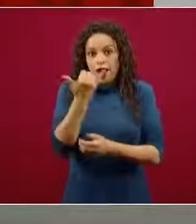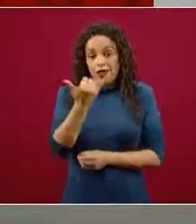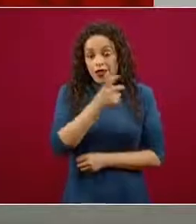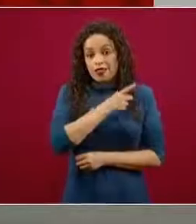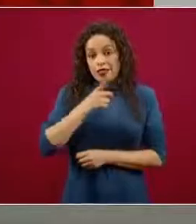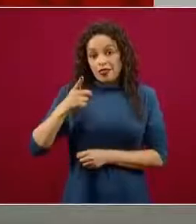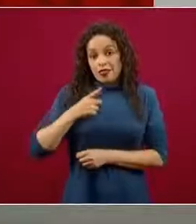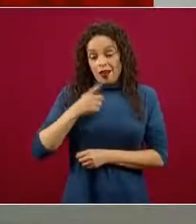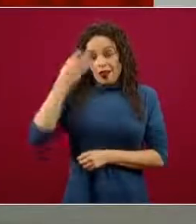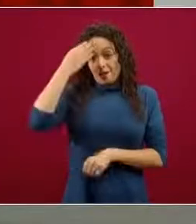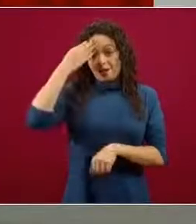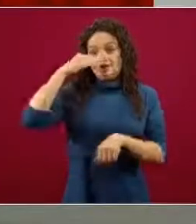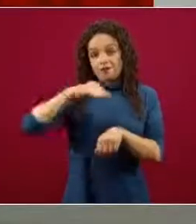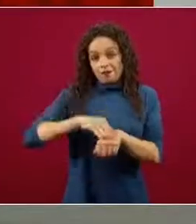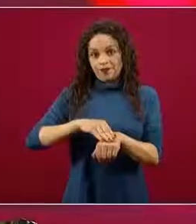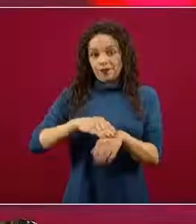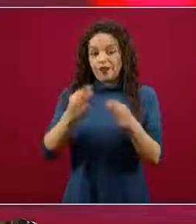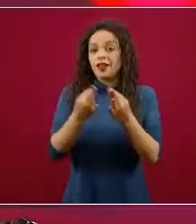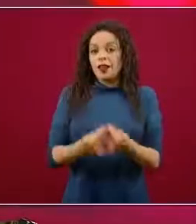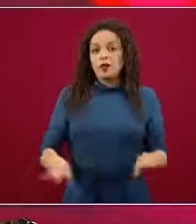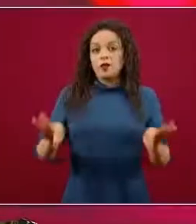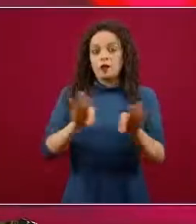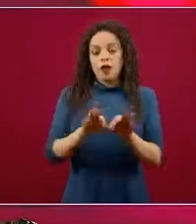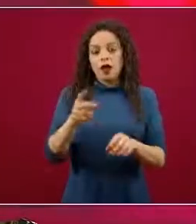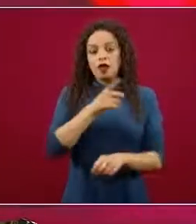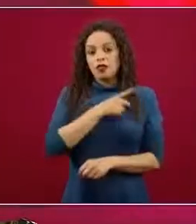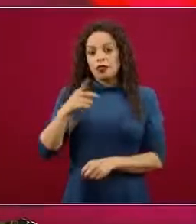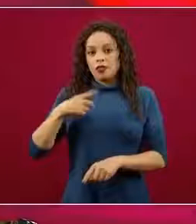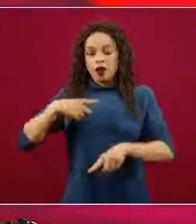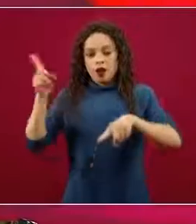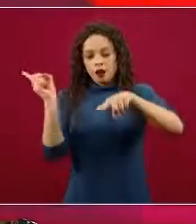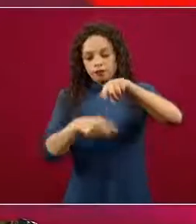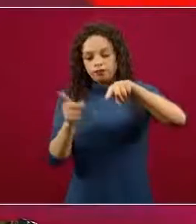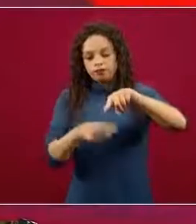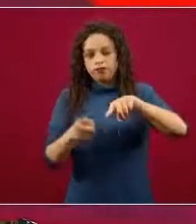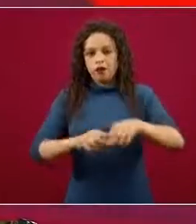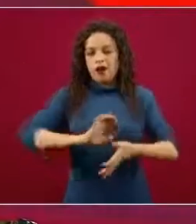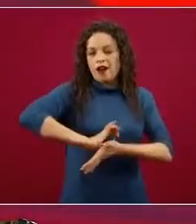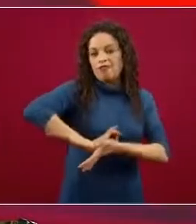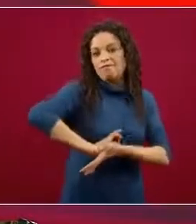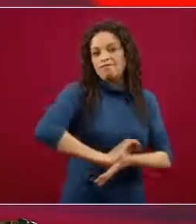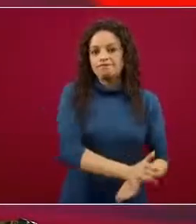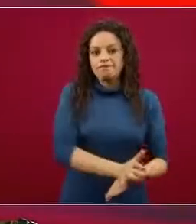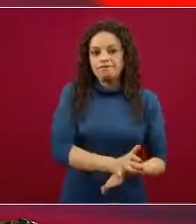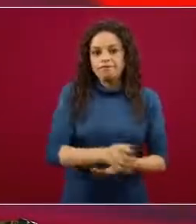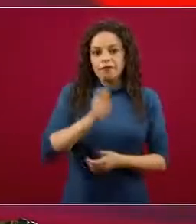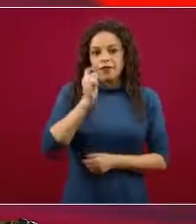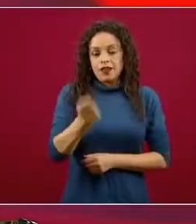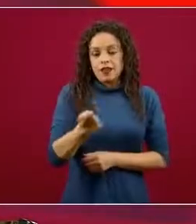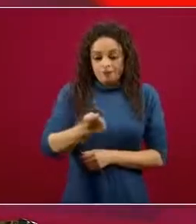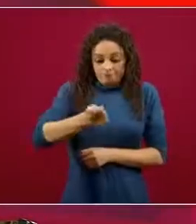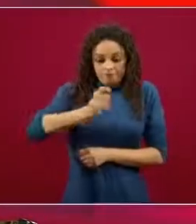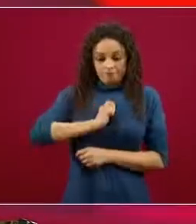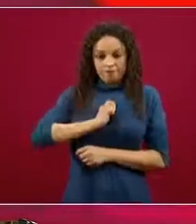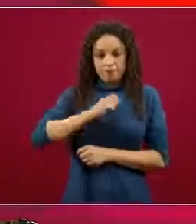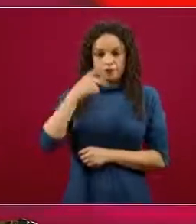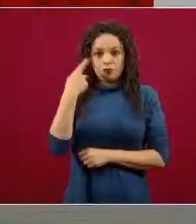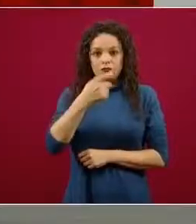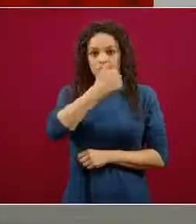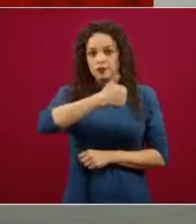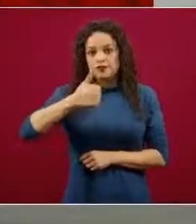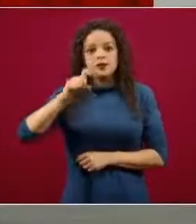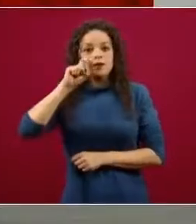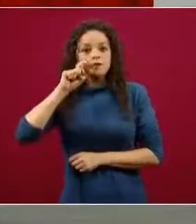importancia de eliminar la discriminación en razón de identidades sexuales